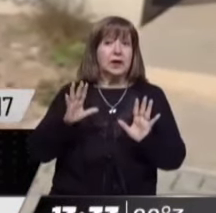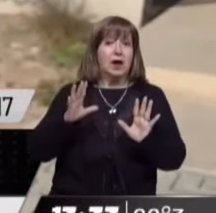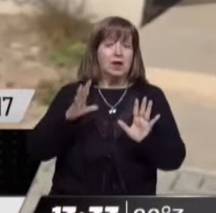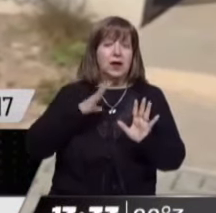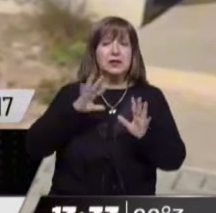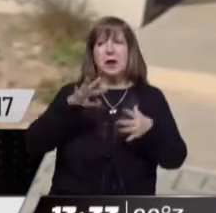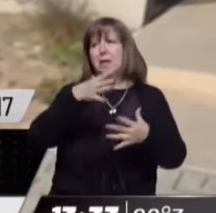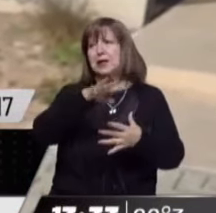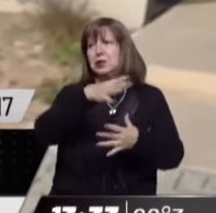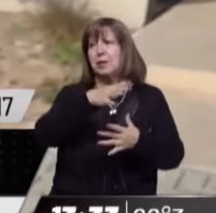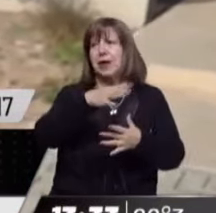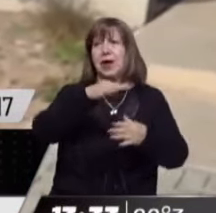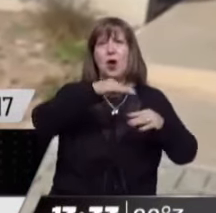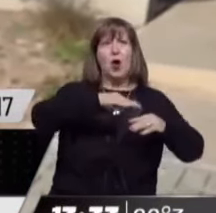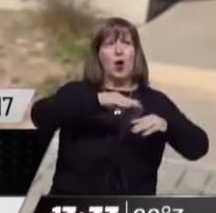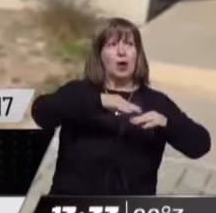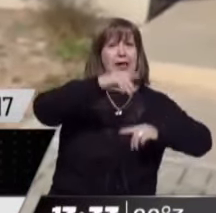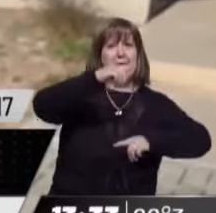suma alrededor de